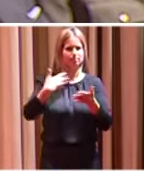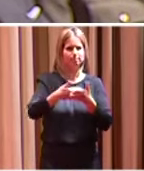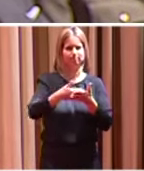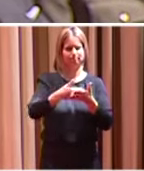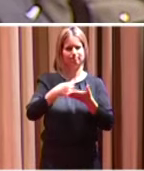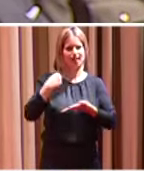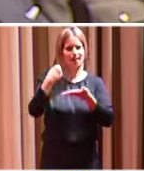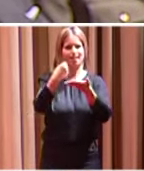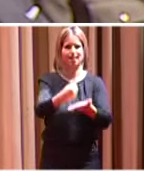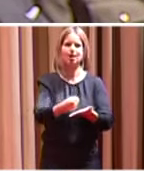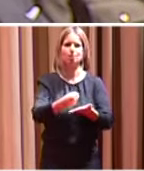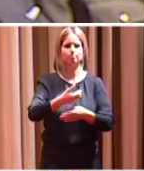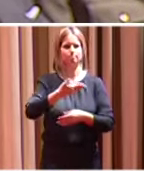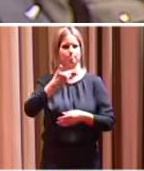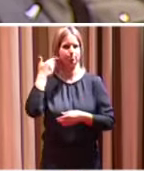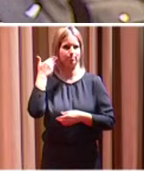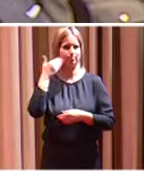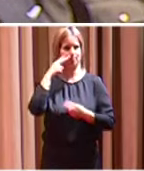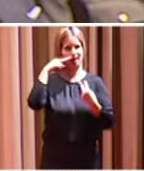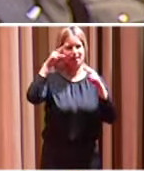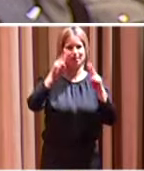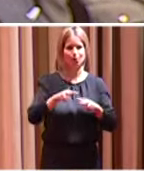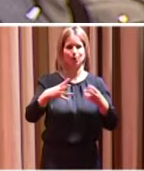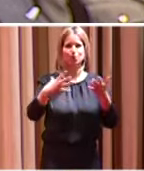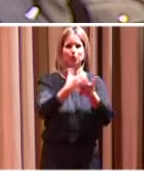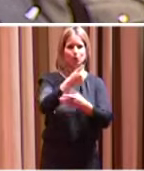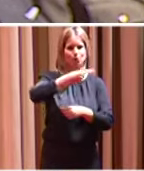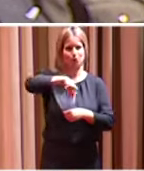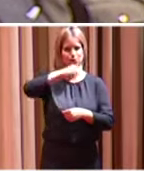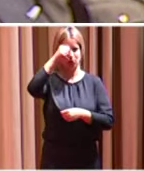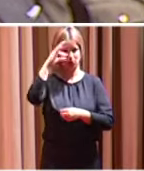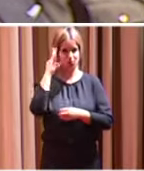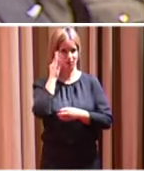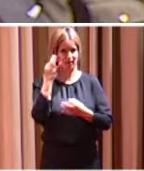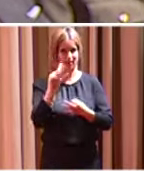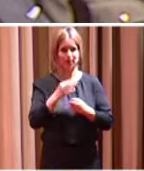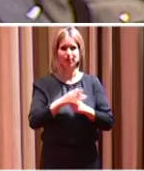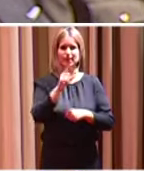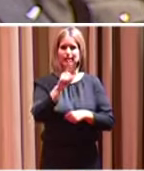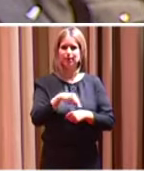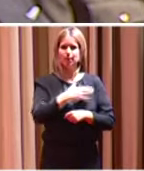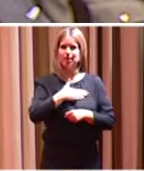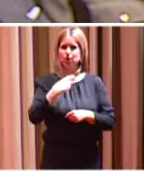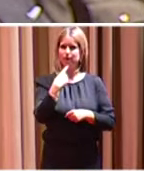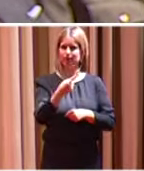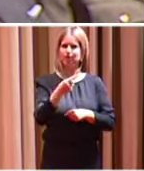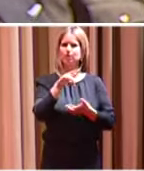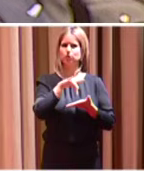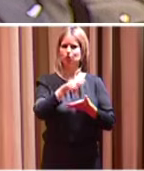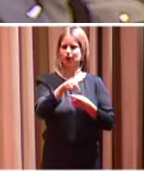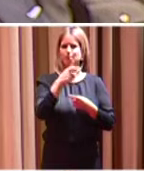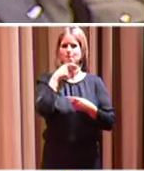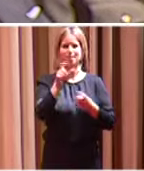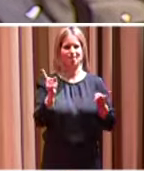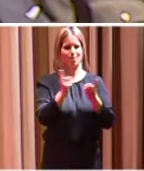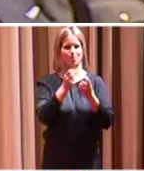un legado digno de ser reconocido por todos nosotros. Quiero también destacar en estas breves